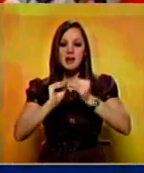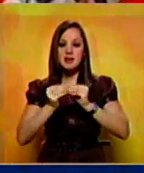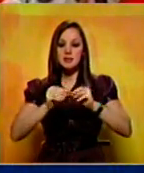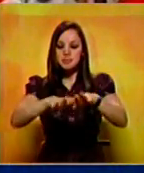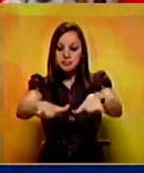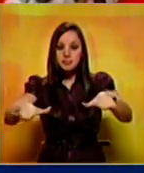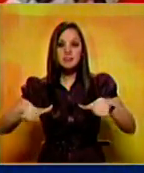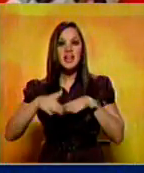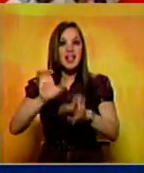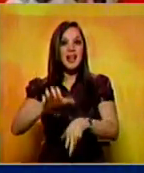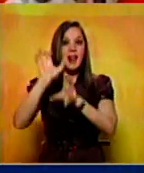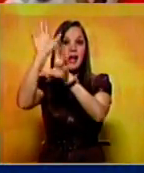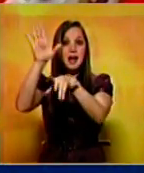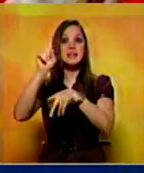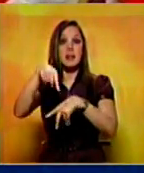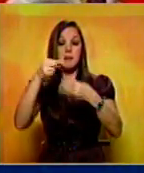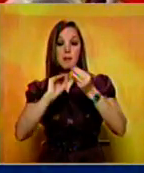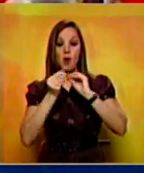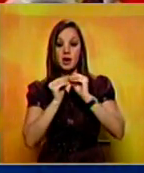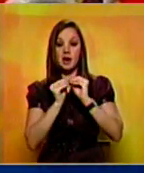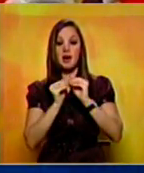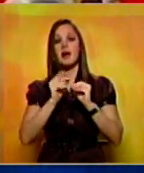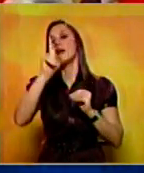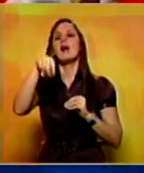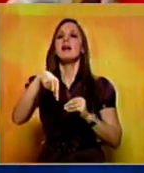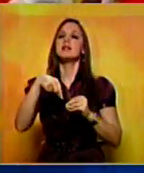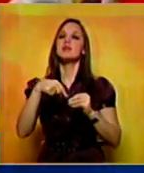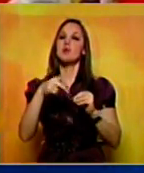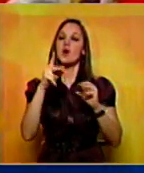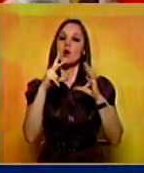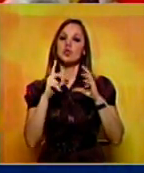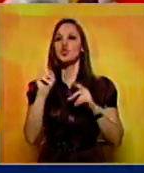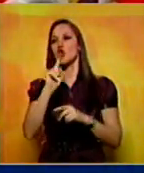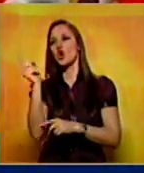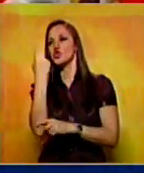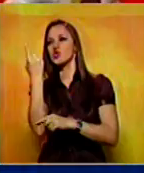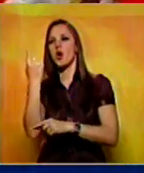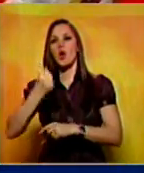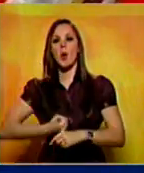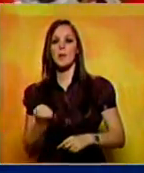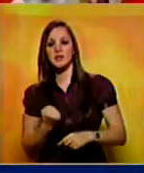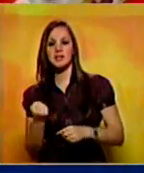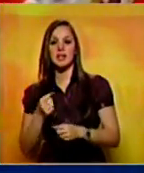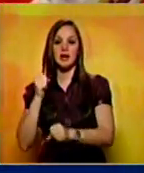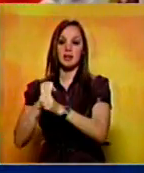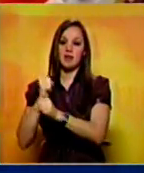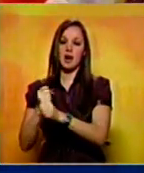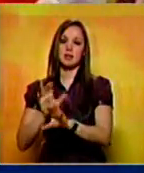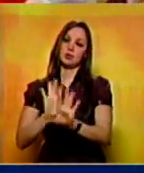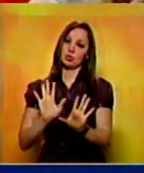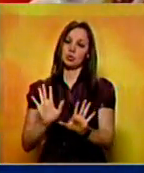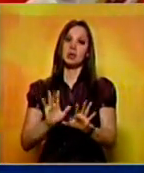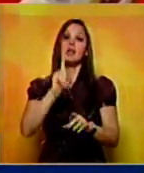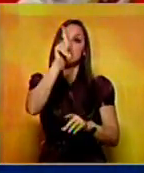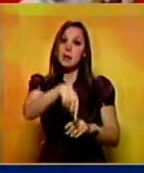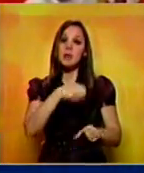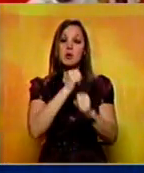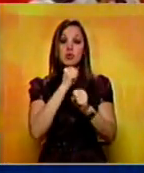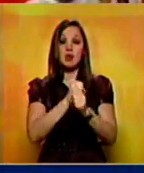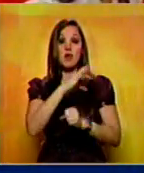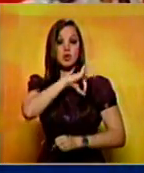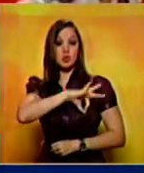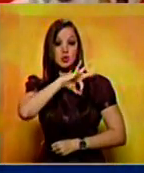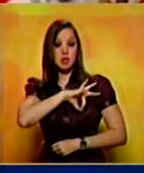espacios públicos, porque es que el tema de la seguridad no es un tema puramente policial. Es un tema también, o es un tema social, y por lo tanto